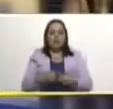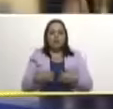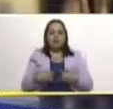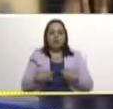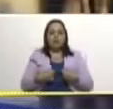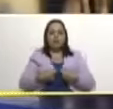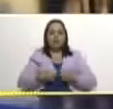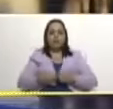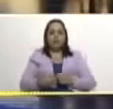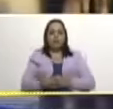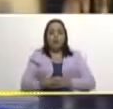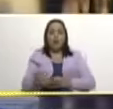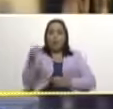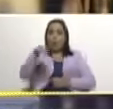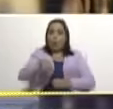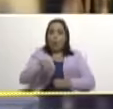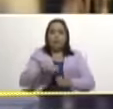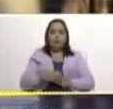Hoy,